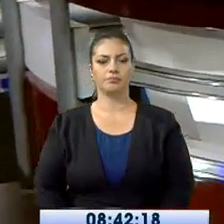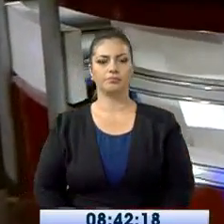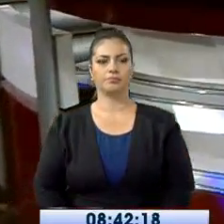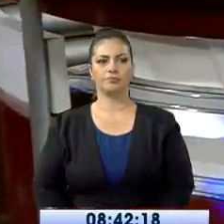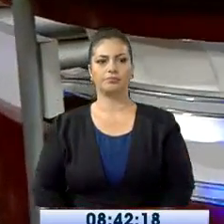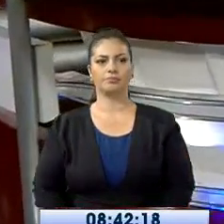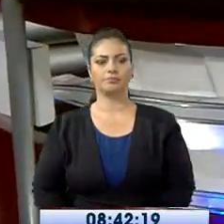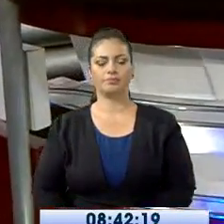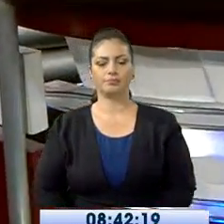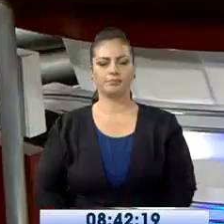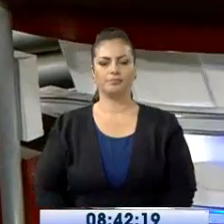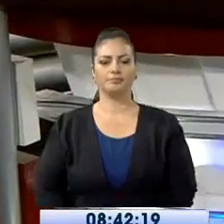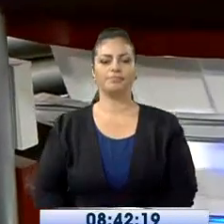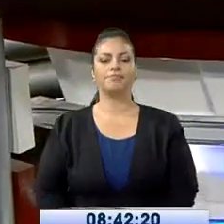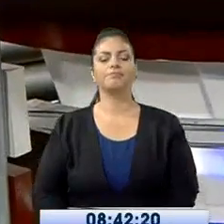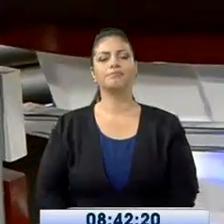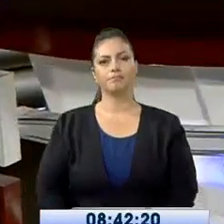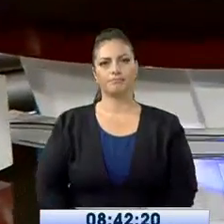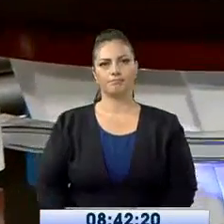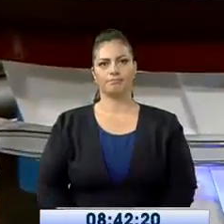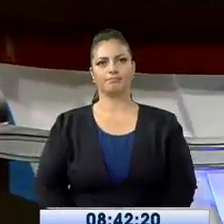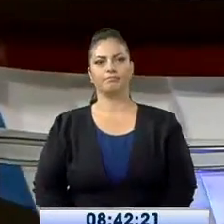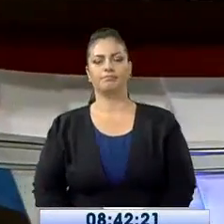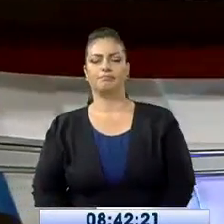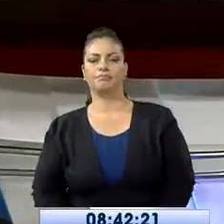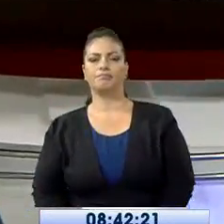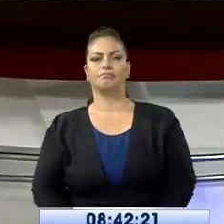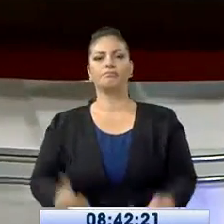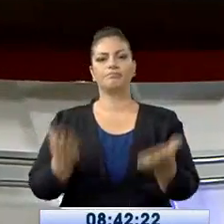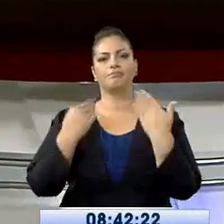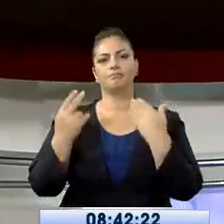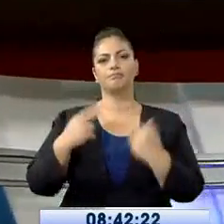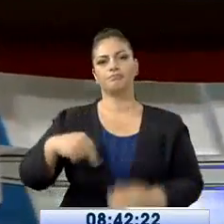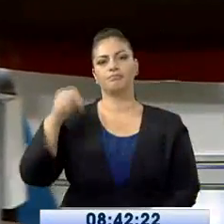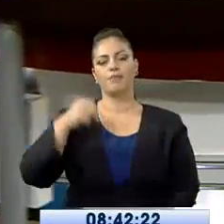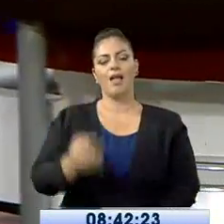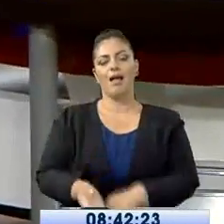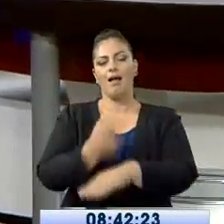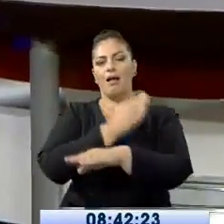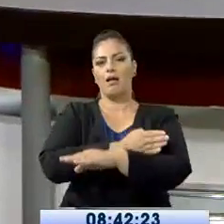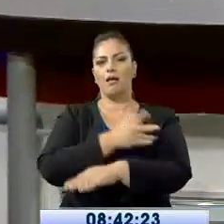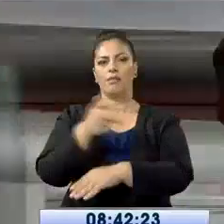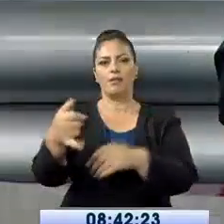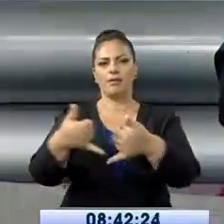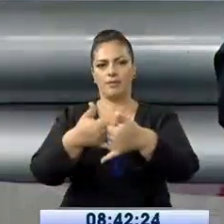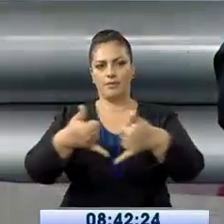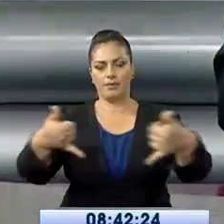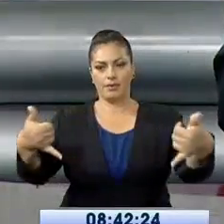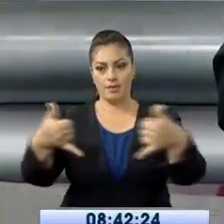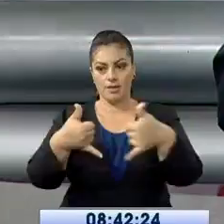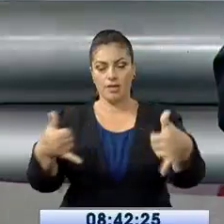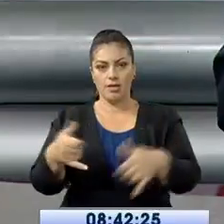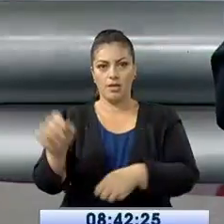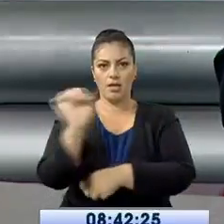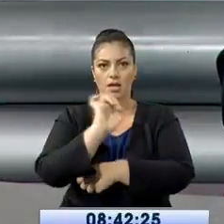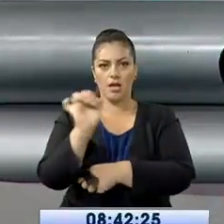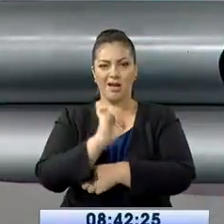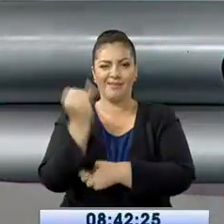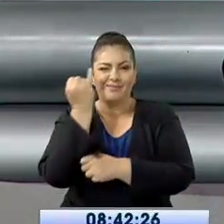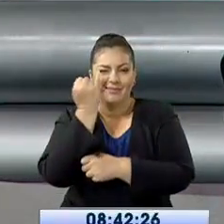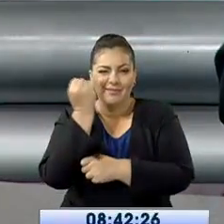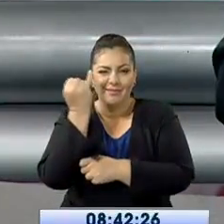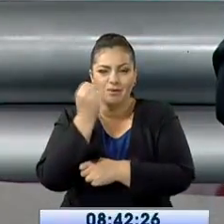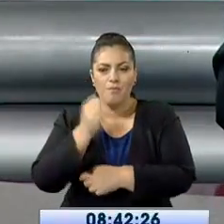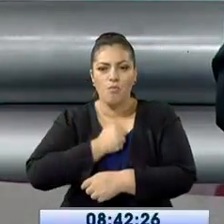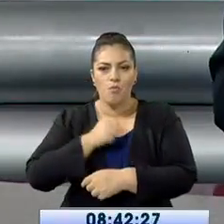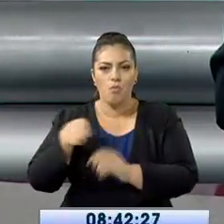Y luego del asalto a un blindado en un centro comercial del norte de la ciudad, la administración de este centro comercial creó nuevas reglas